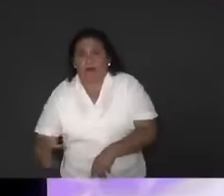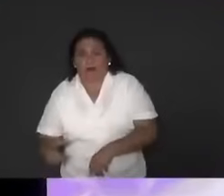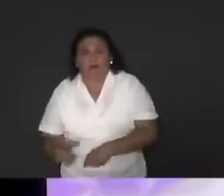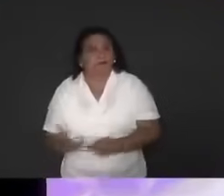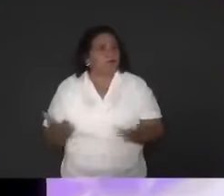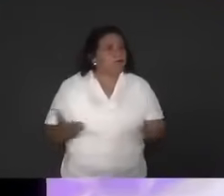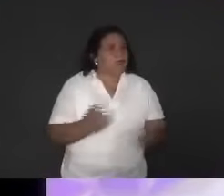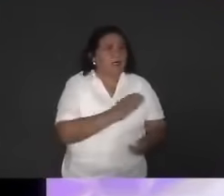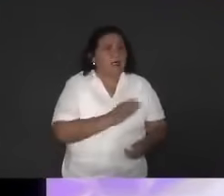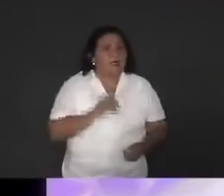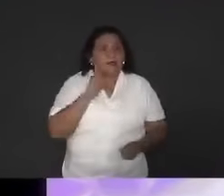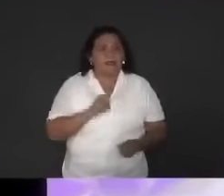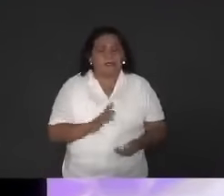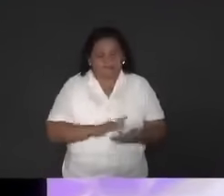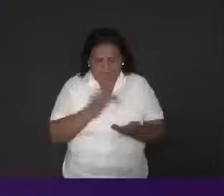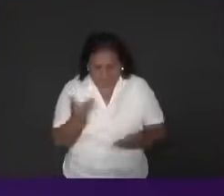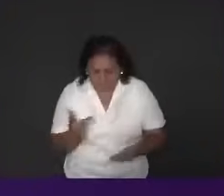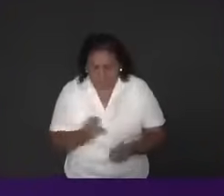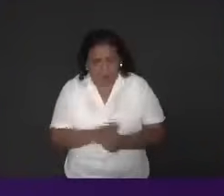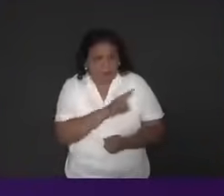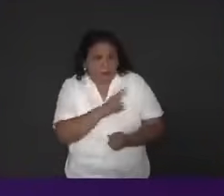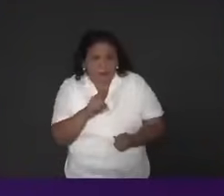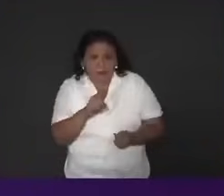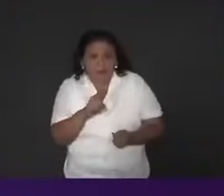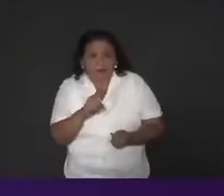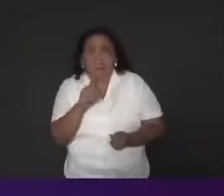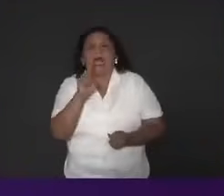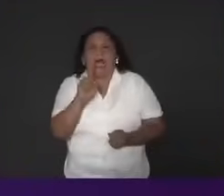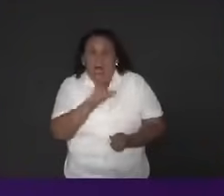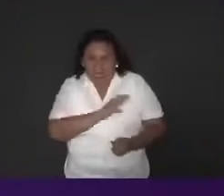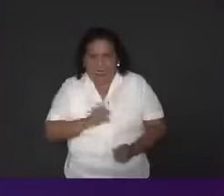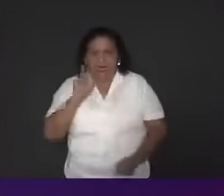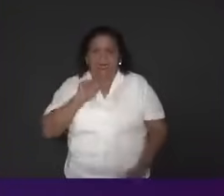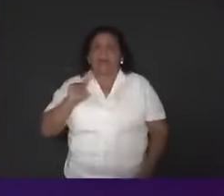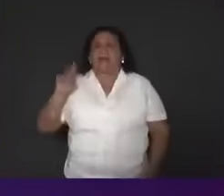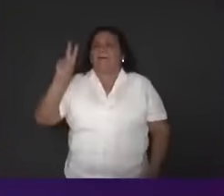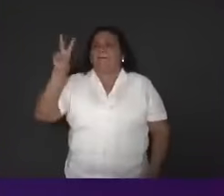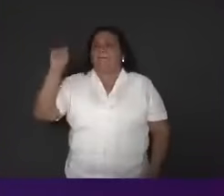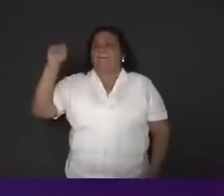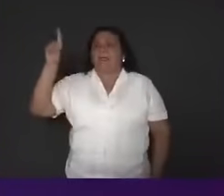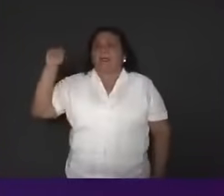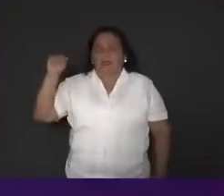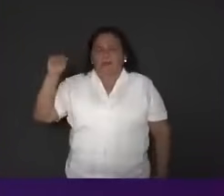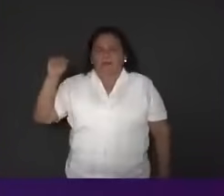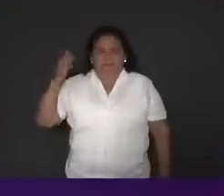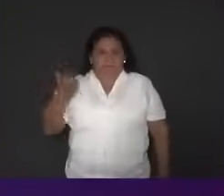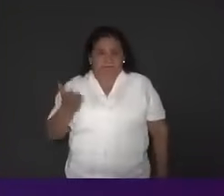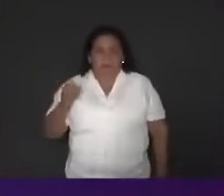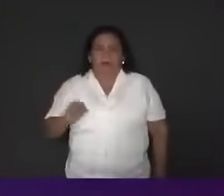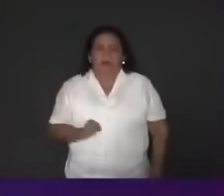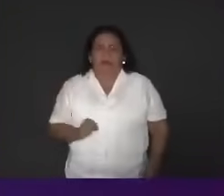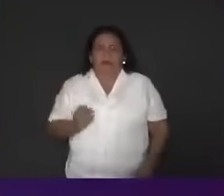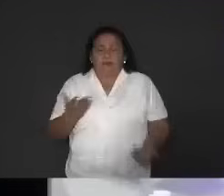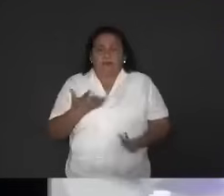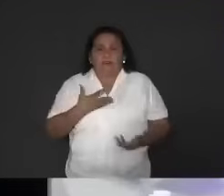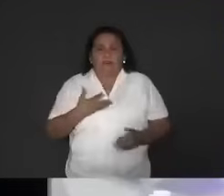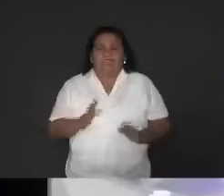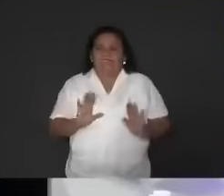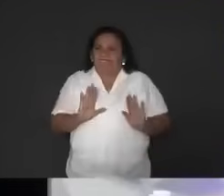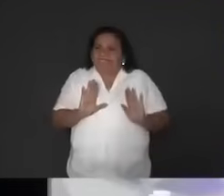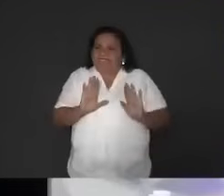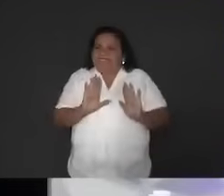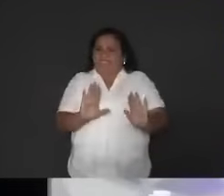¿Alguien quiere hacer uso de su bolsa de tiempo? Candidata Vida Gómez, adelante. Lo que se tiene que hacer en esta materia es frenar la